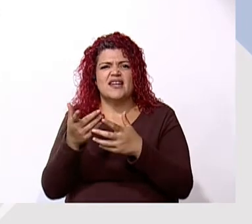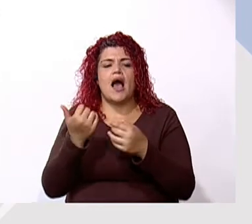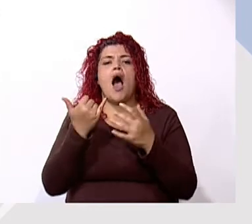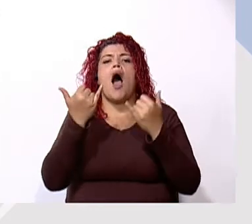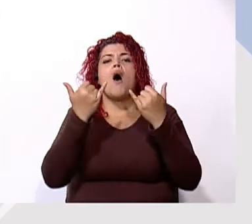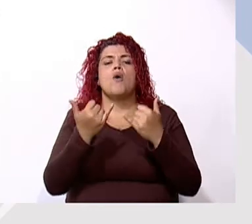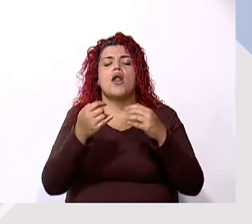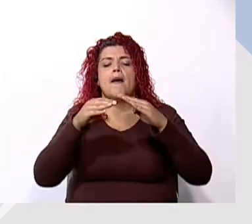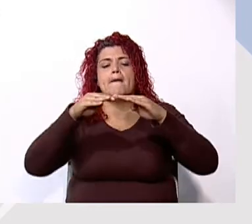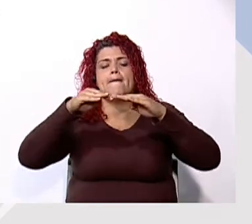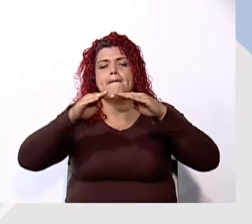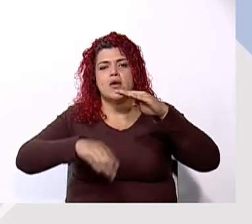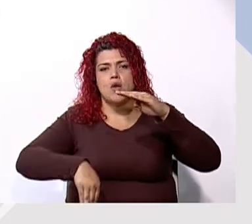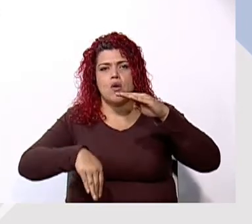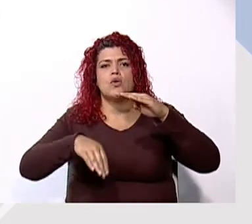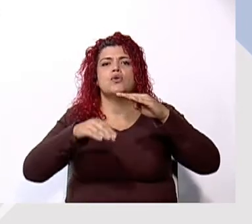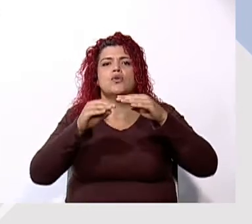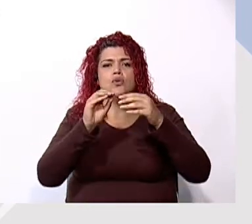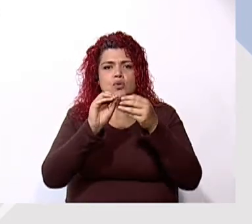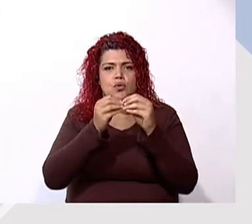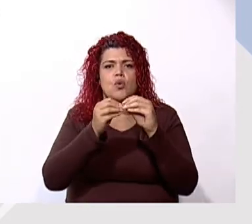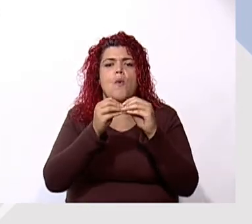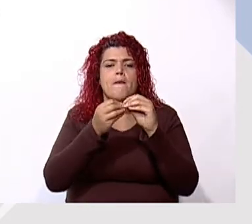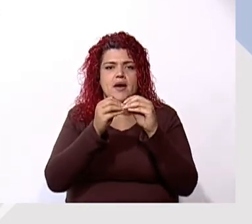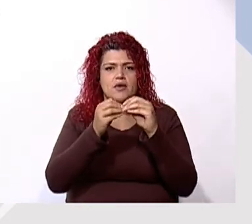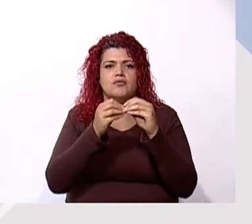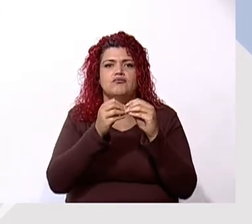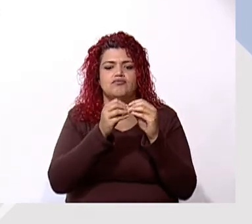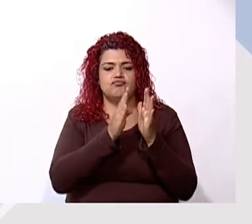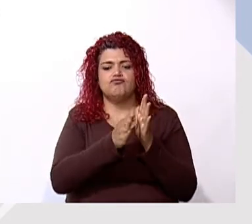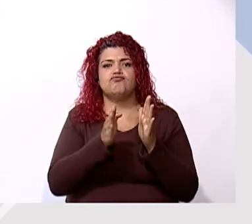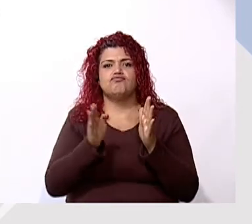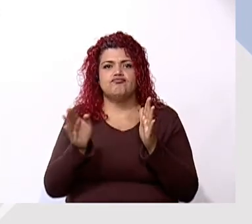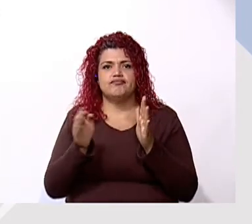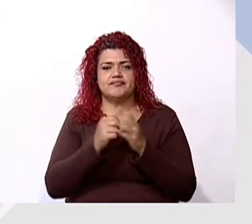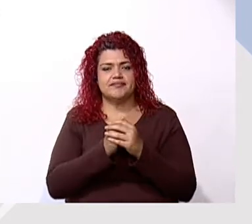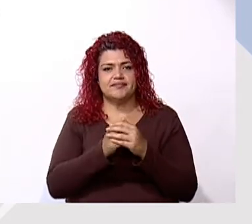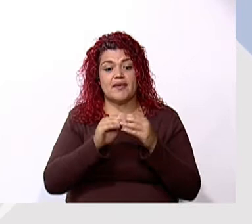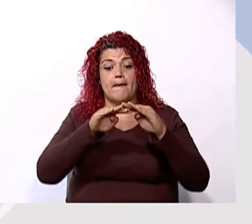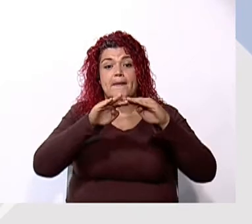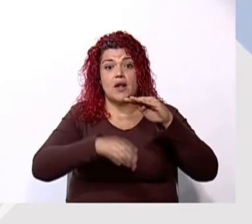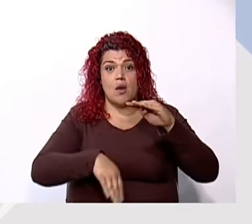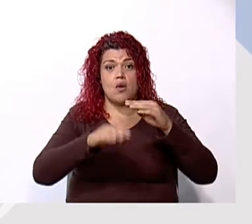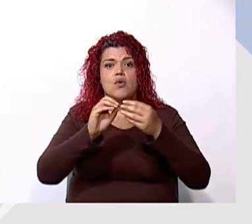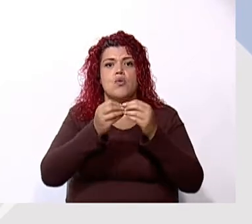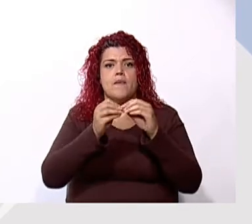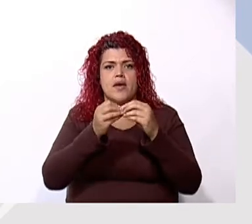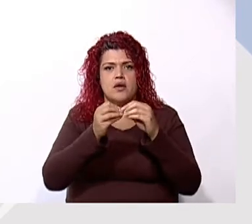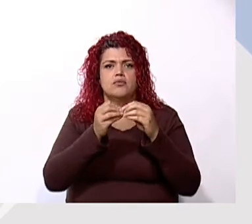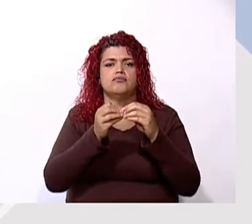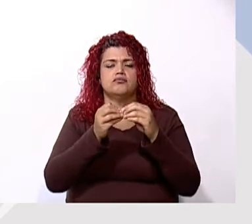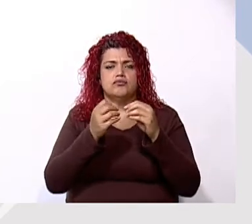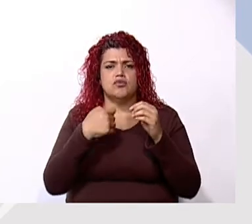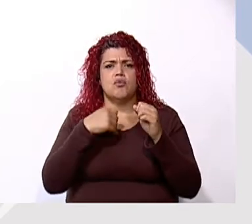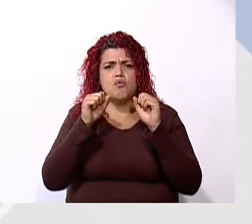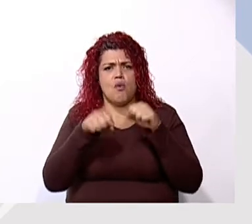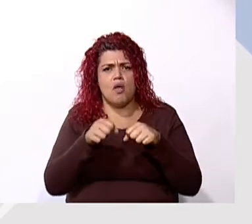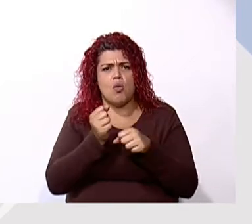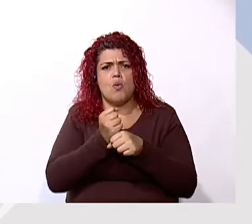menor número con las fichas que tenemos sobre la mesa. El menor número que puedo